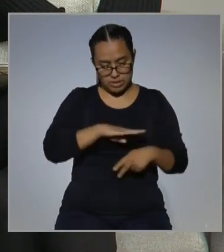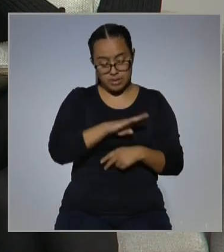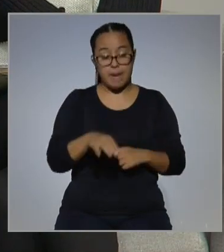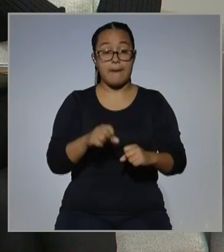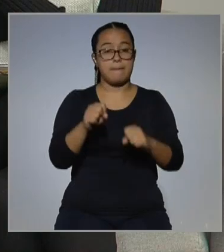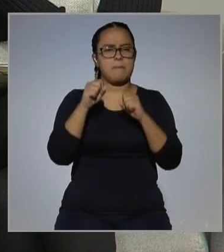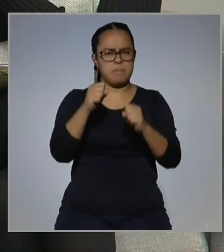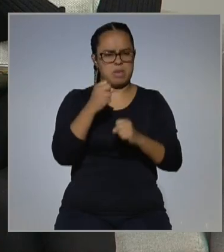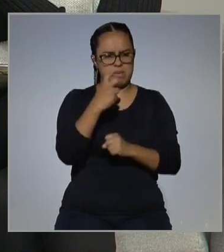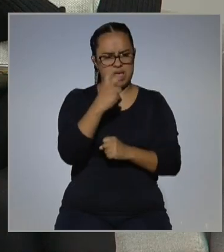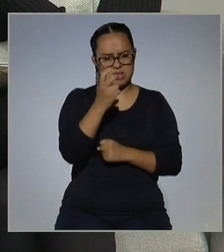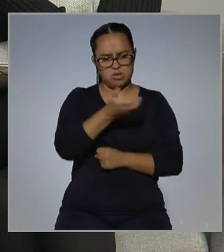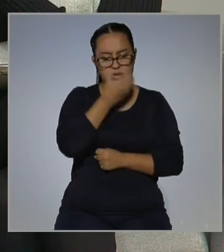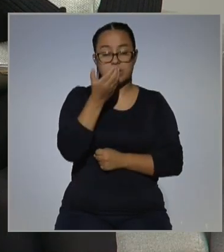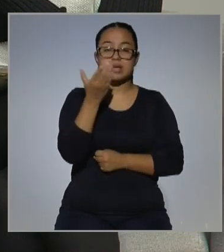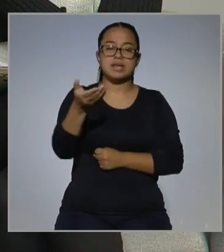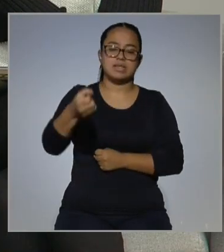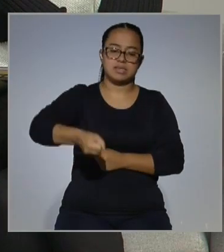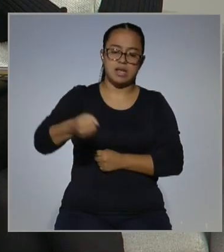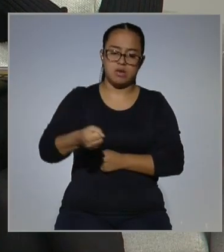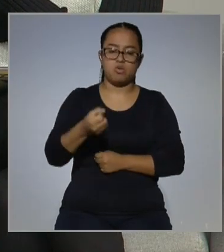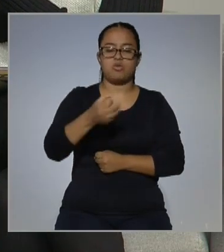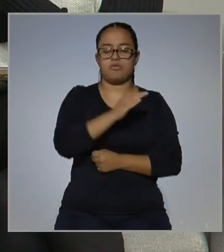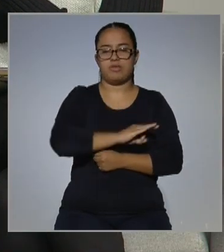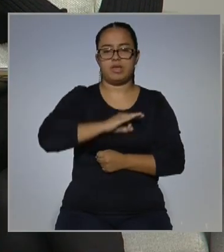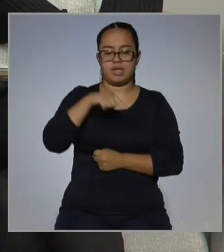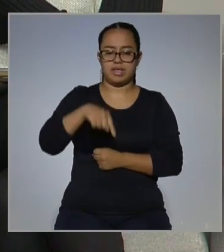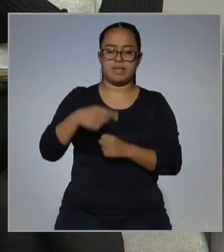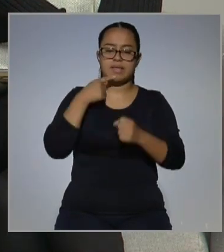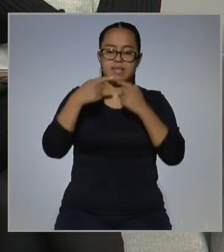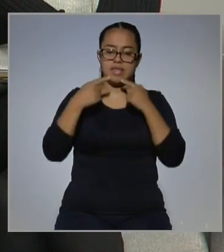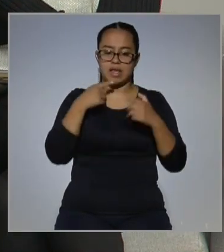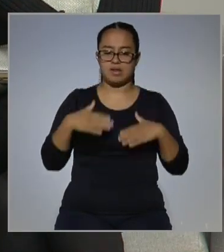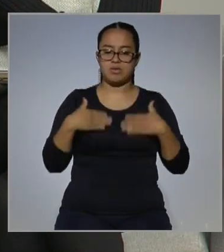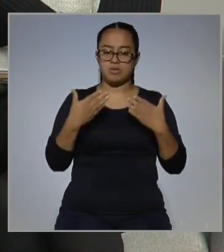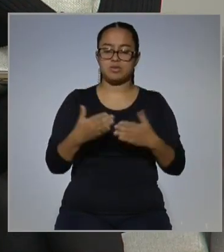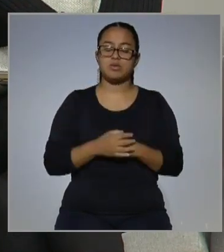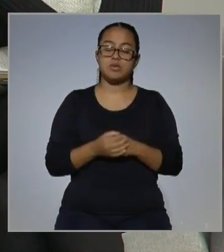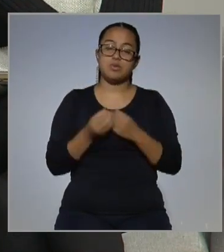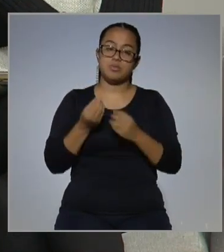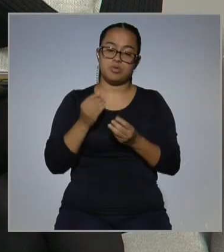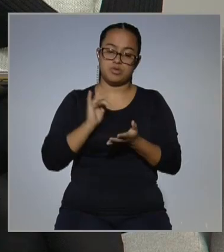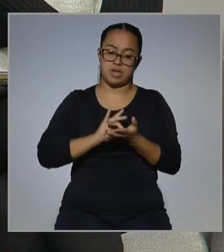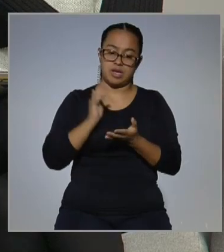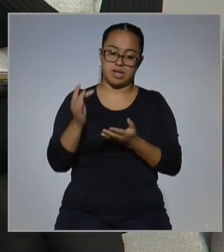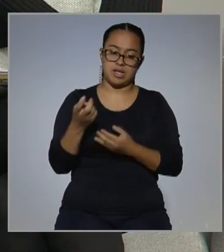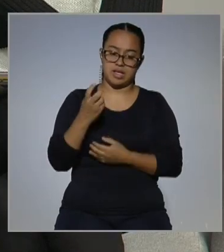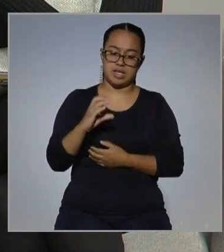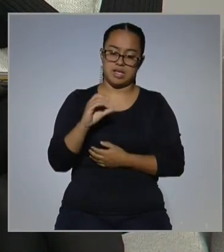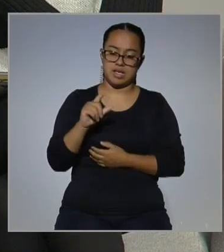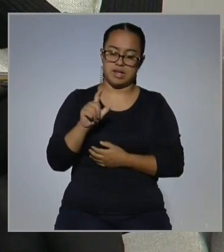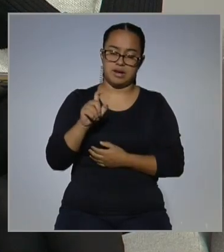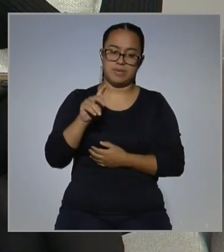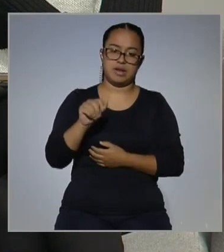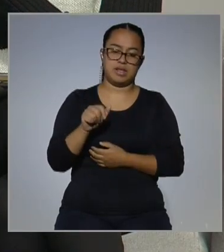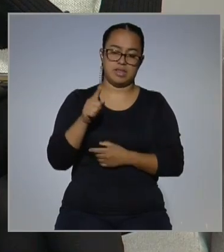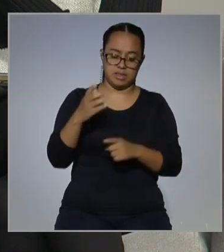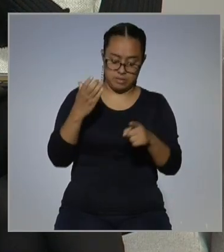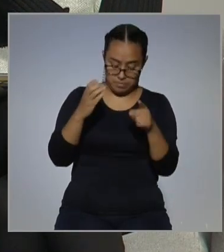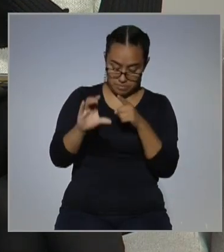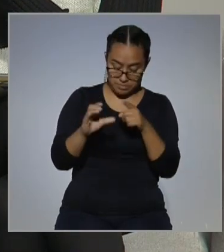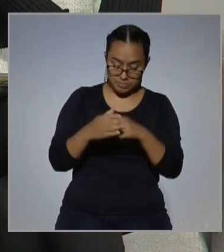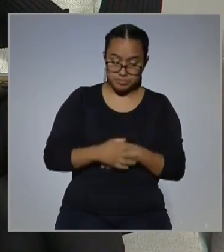las tradiciones. Saludos y felicidades a los que hacen Diálogos en Confianza. Muchas gracias, Dolores, por la calavera que nos acabas de